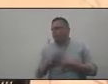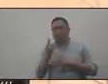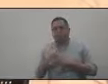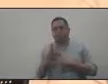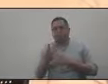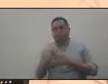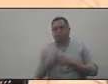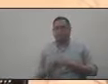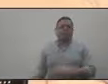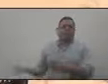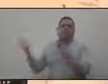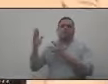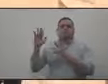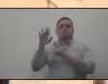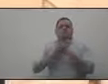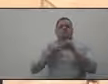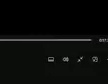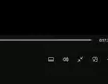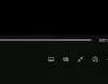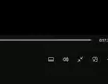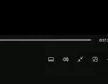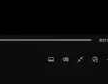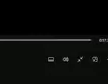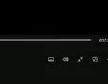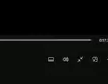virtuales. Rodamos video de gestión.